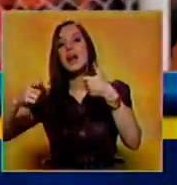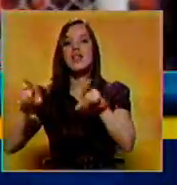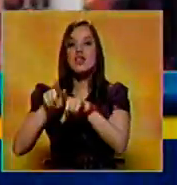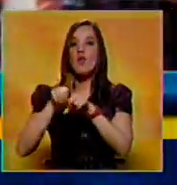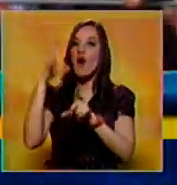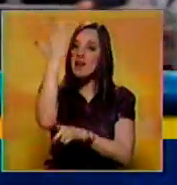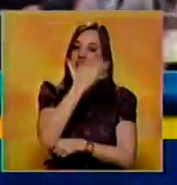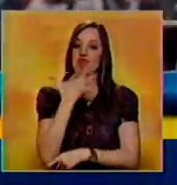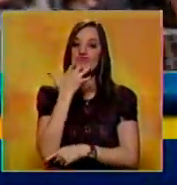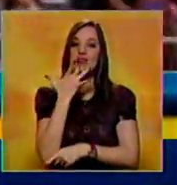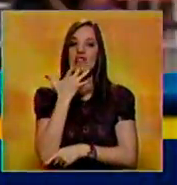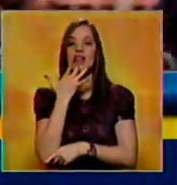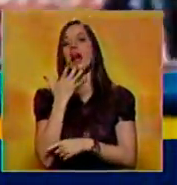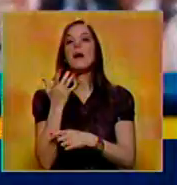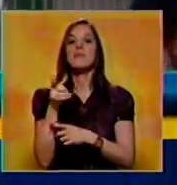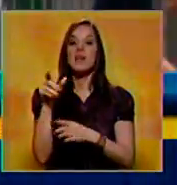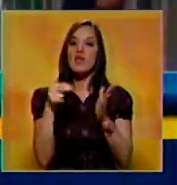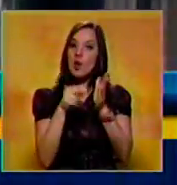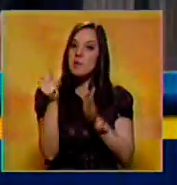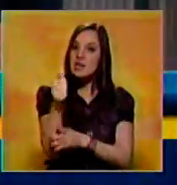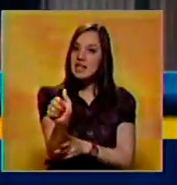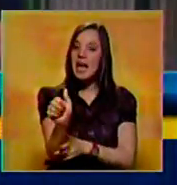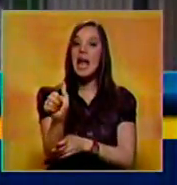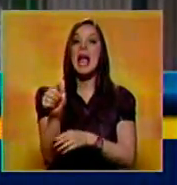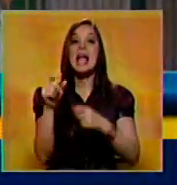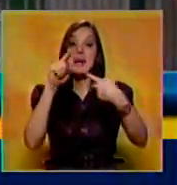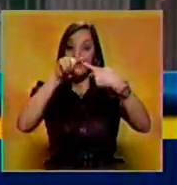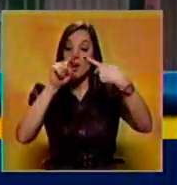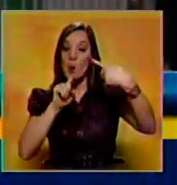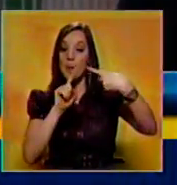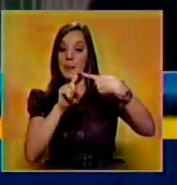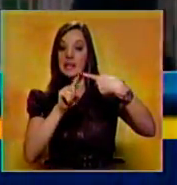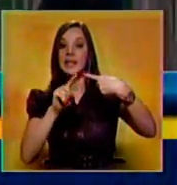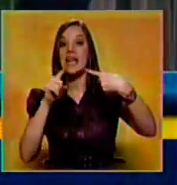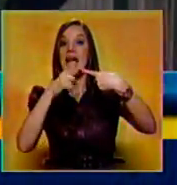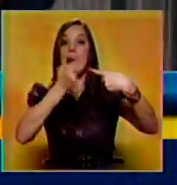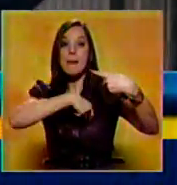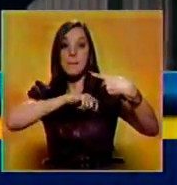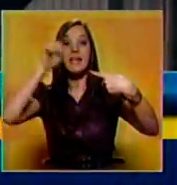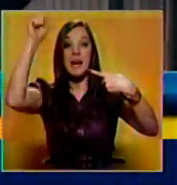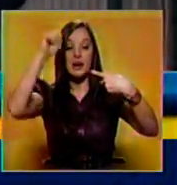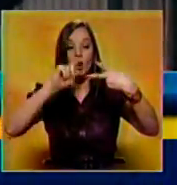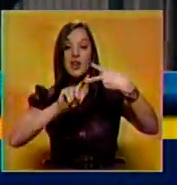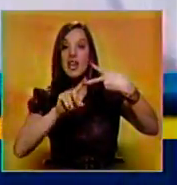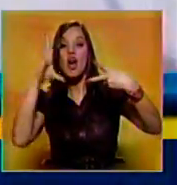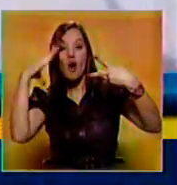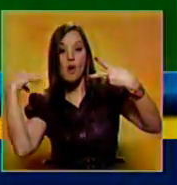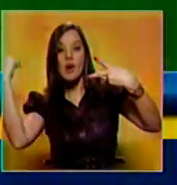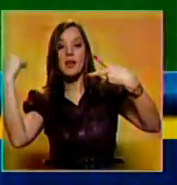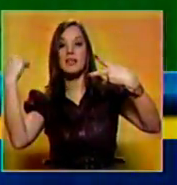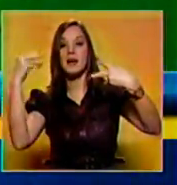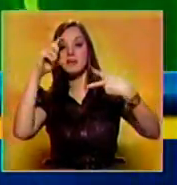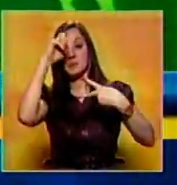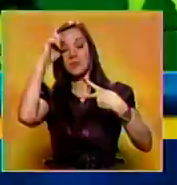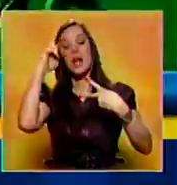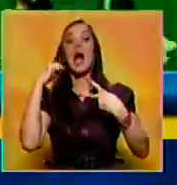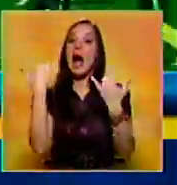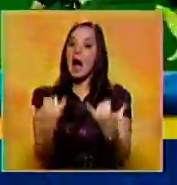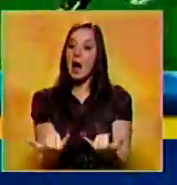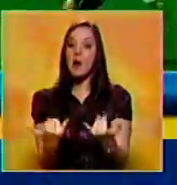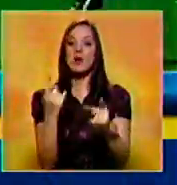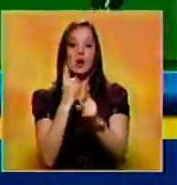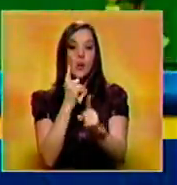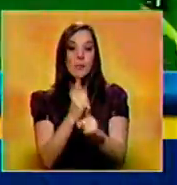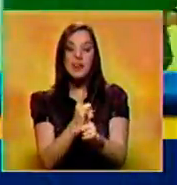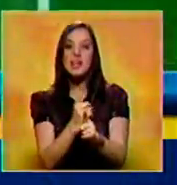2010, donde terminaron segundos. Por cierto, que en esa Copa del Mundo, Holanda eliminó a Brasil en los cuartos de final. Será el quinto duelo entre ambas selecciones